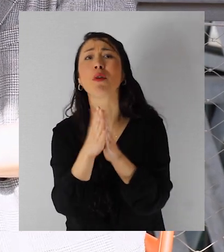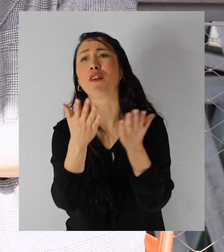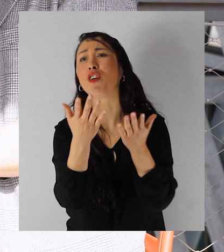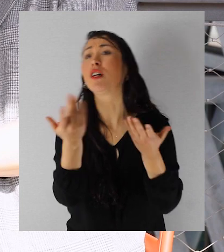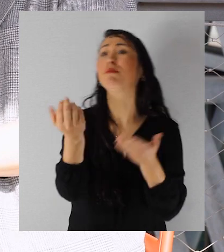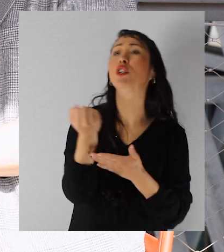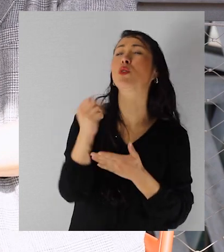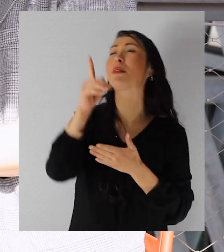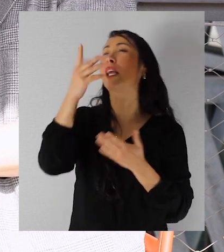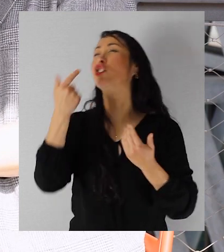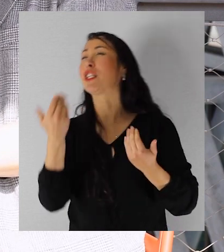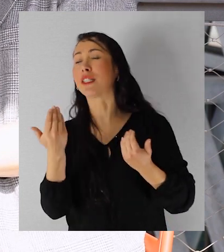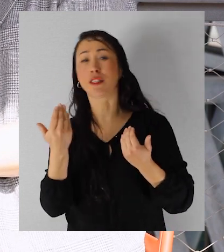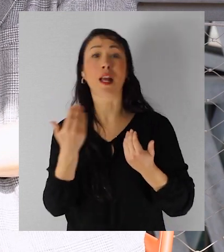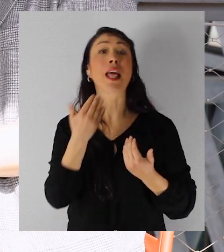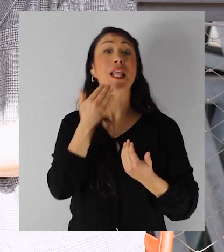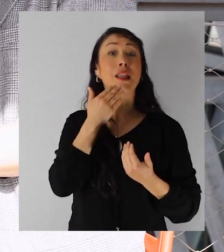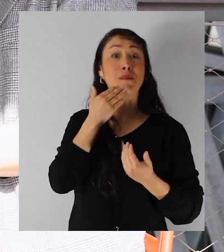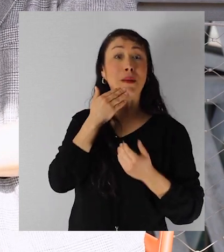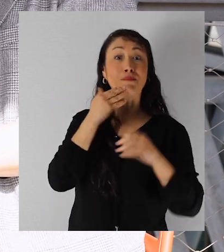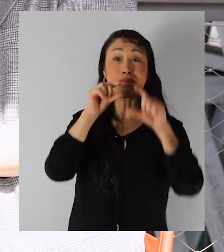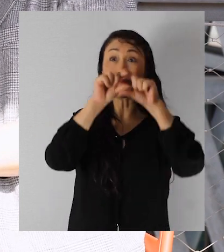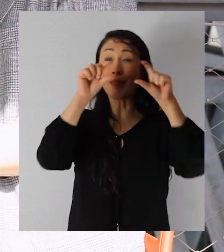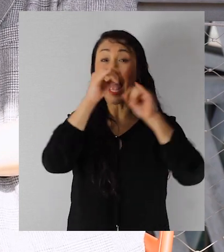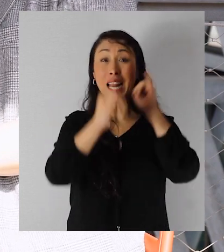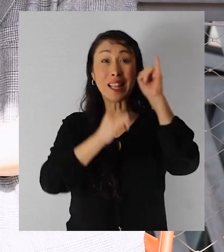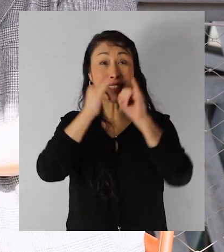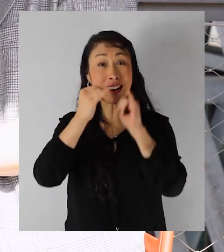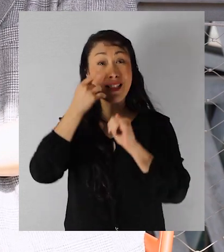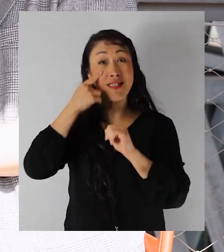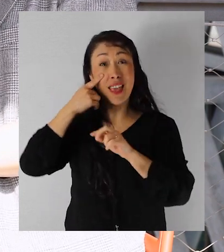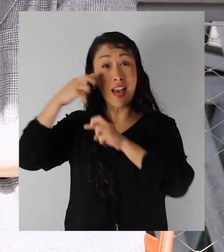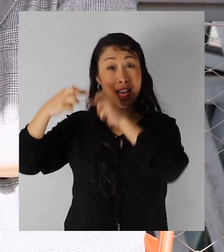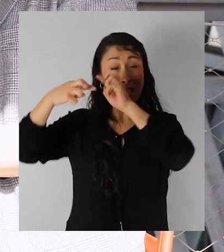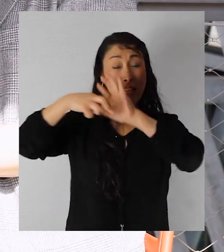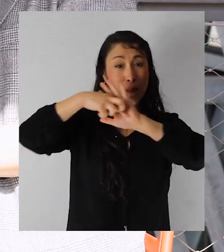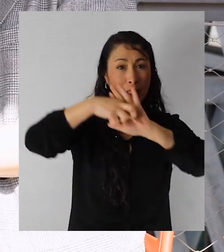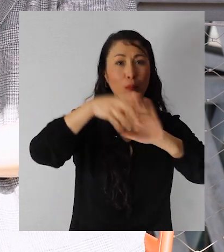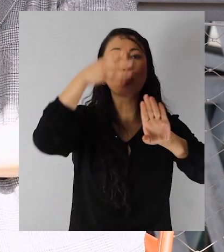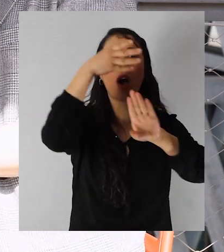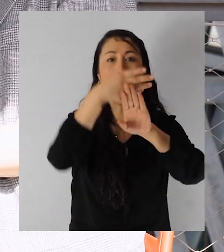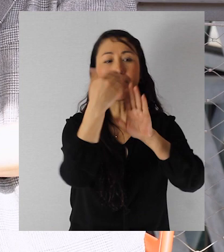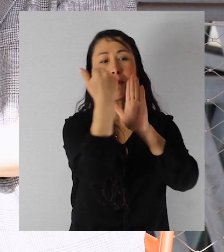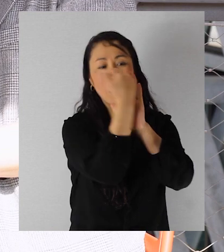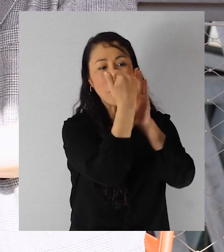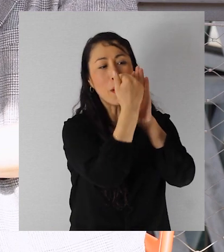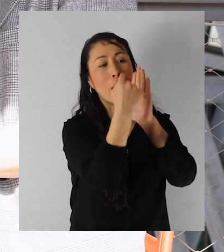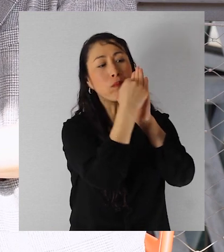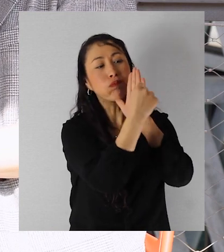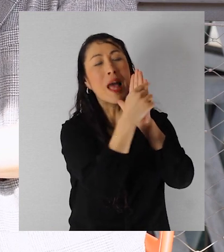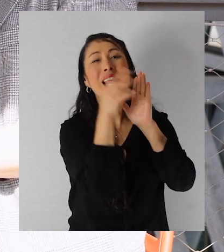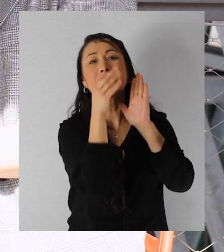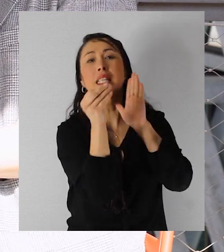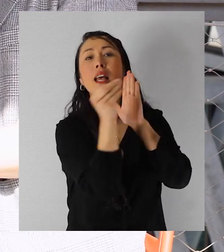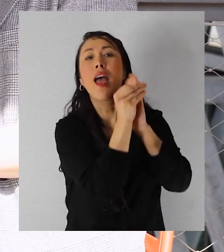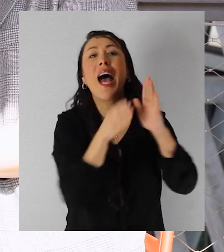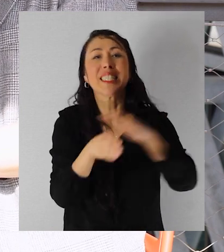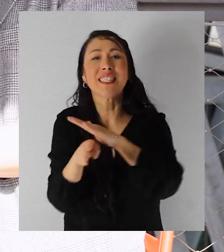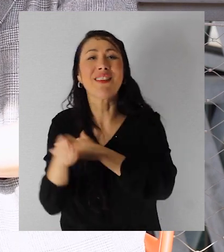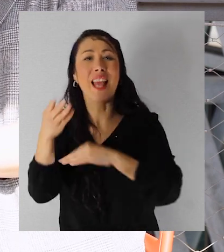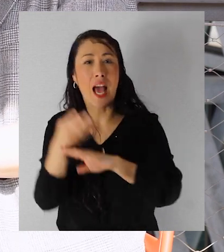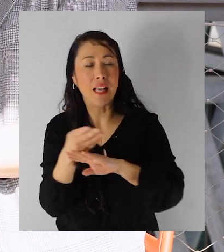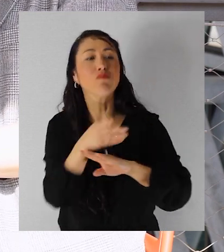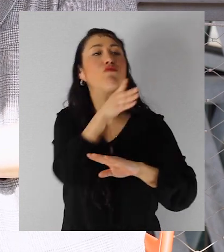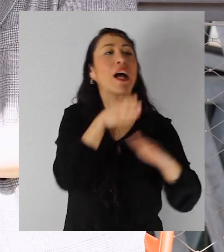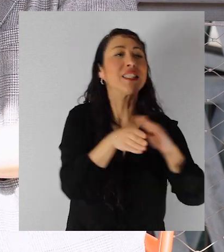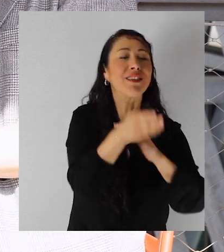pedir. También en la página del Día de los Patrimonios van a estar señalizadas las actividades que tienen alguna medida de accesibilidad,